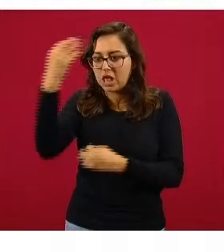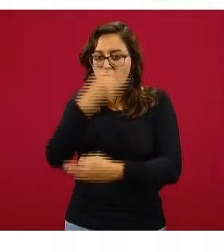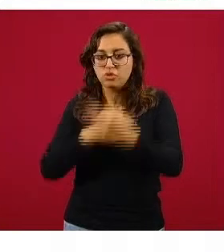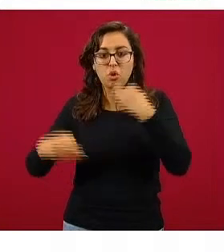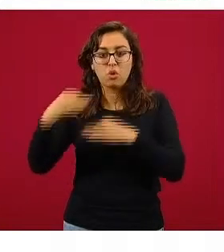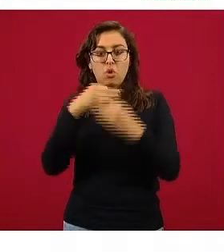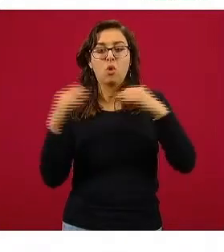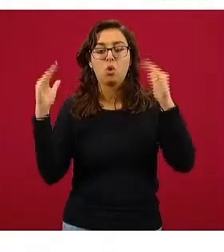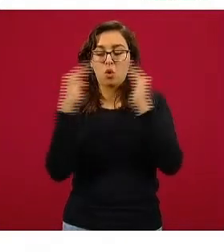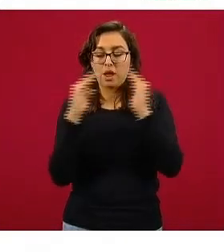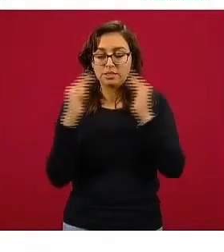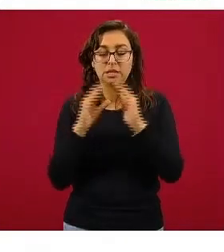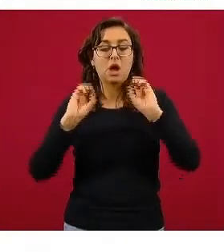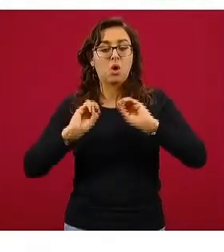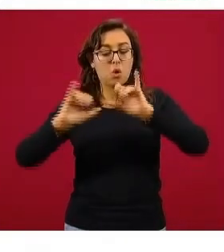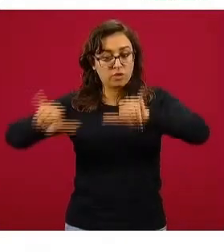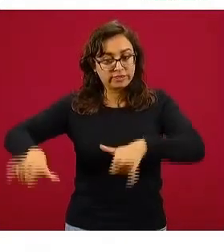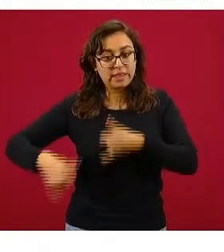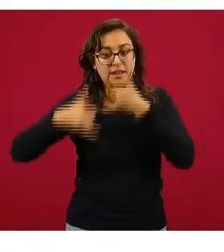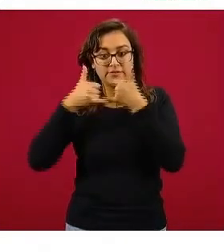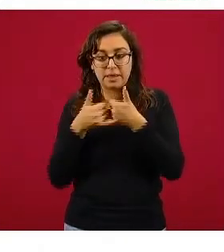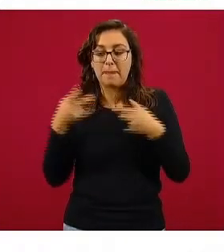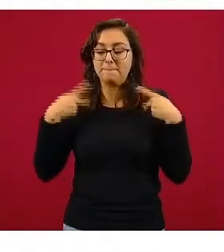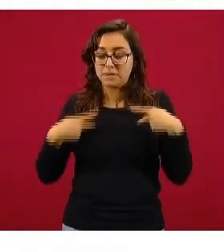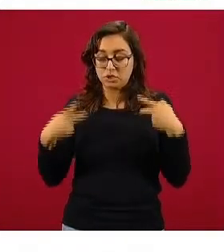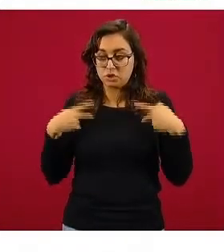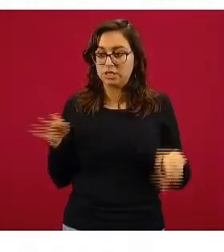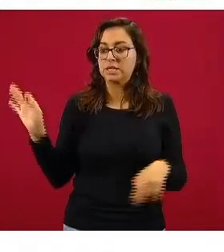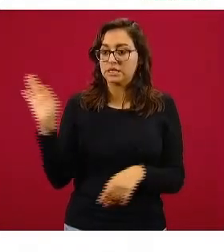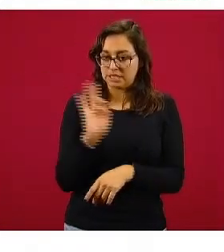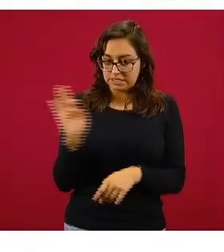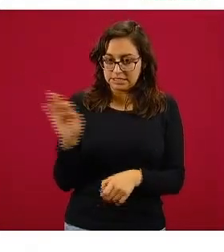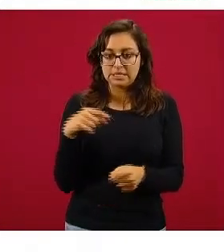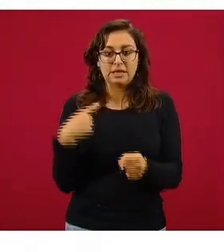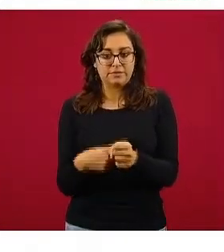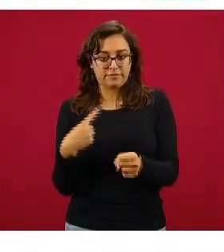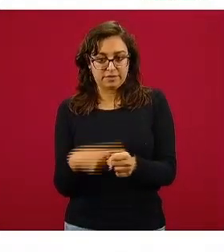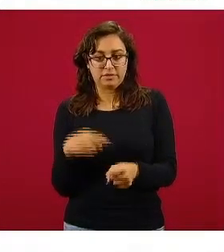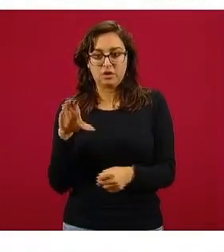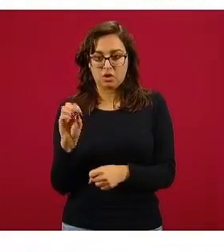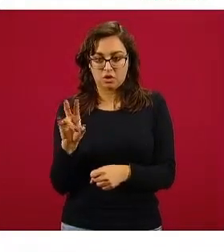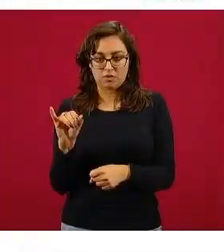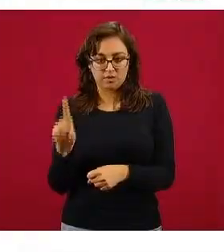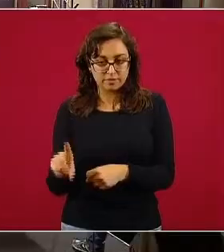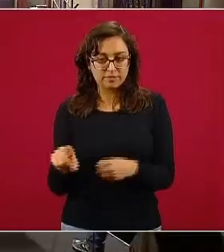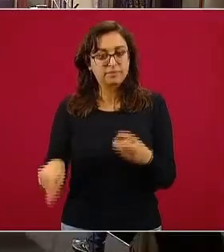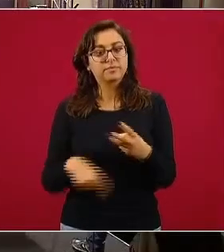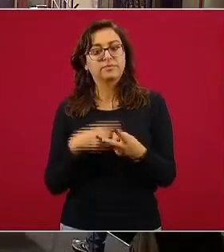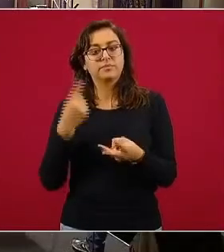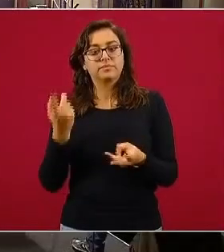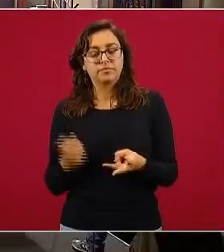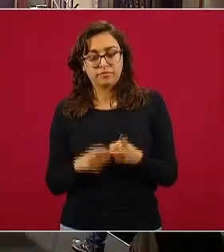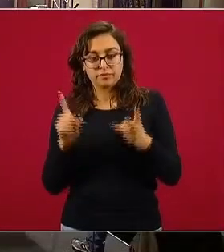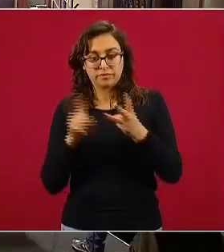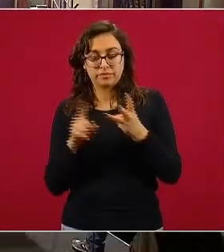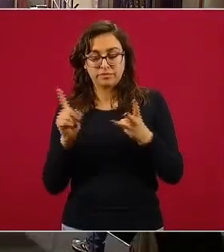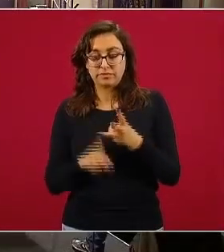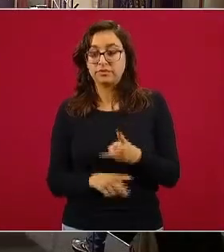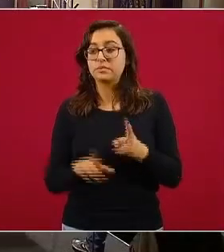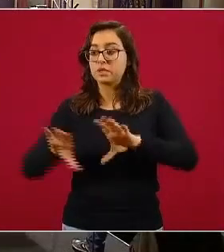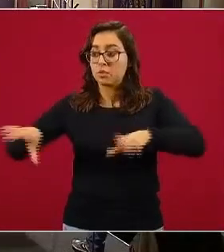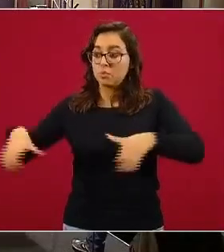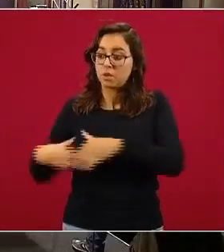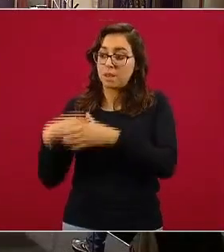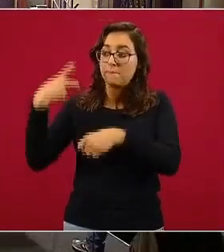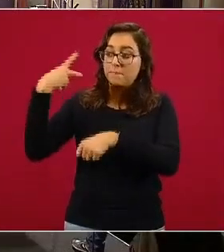domicilio o vía telefónica de aquellos pacientes que tienen riesgo de complicarse, y tener esta parte de riesgo